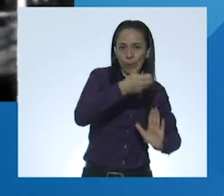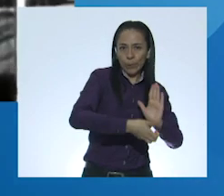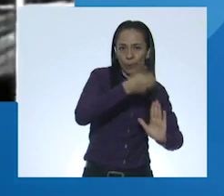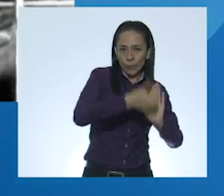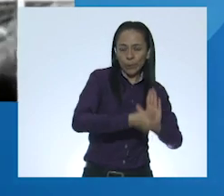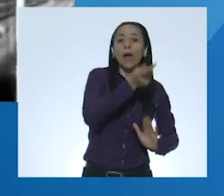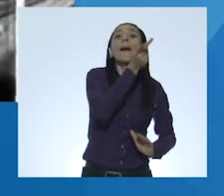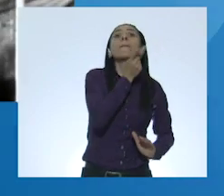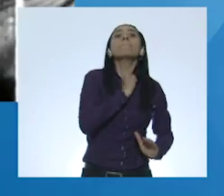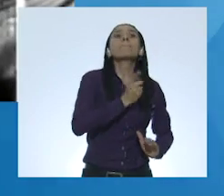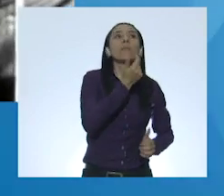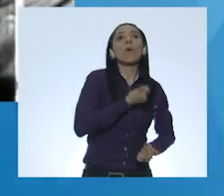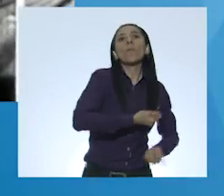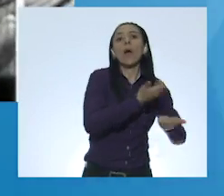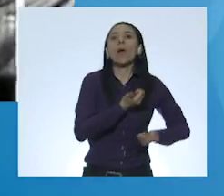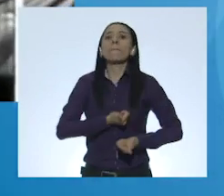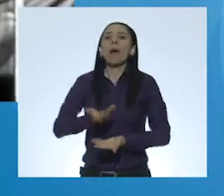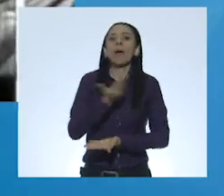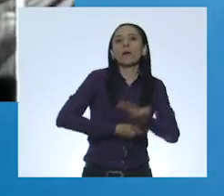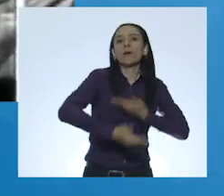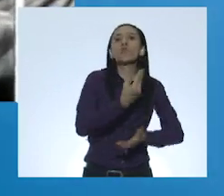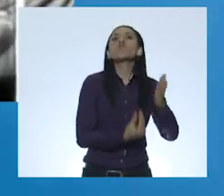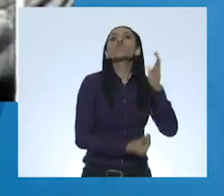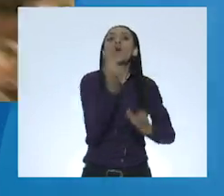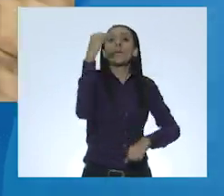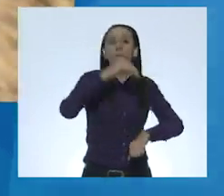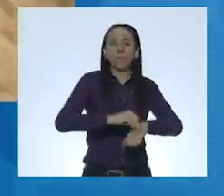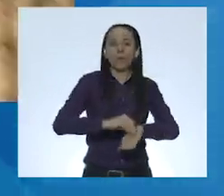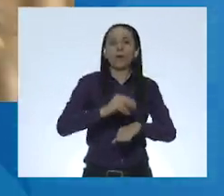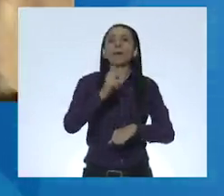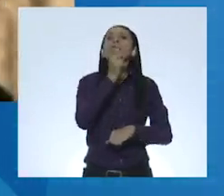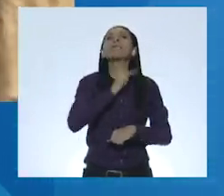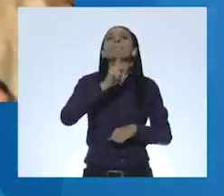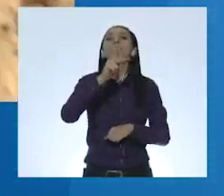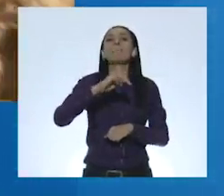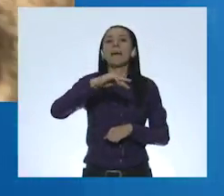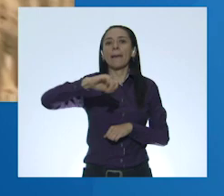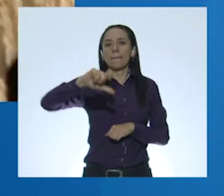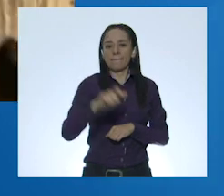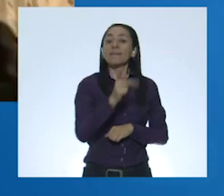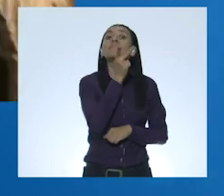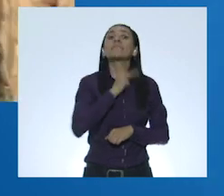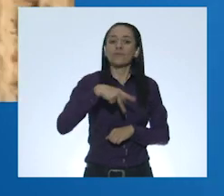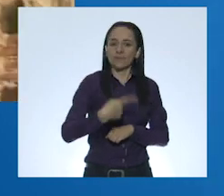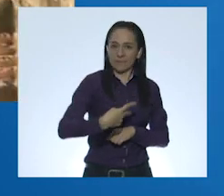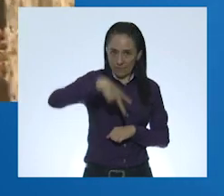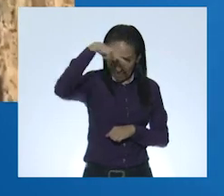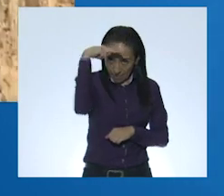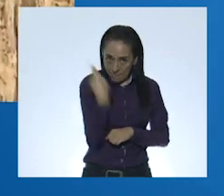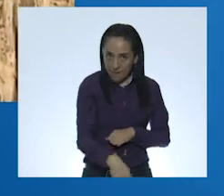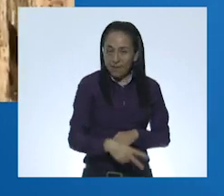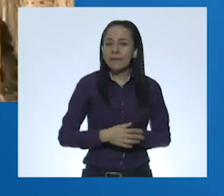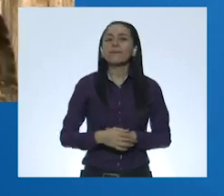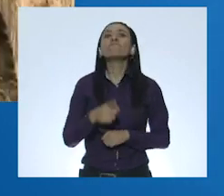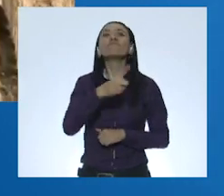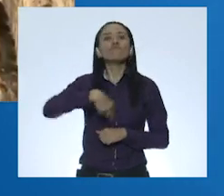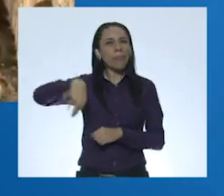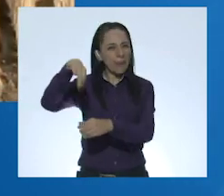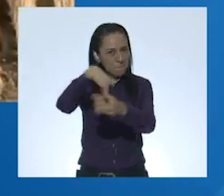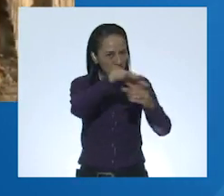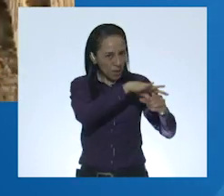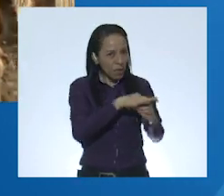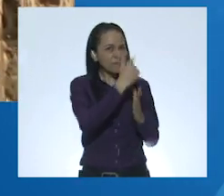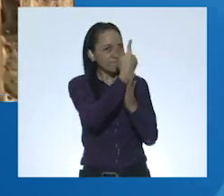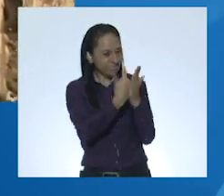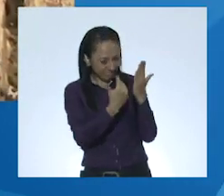hidrocarburo, Petróleos Mexicanos. Muchos de los temas por los que ustedes votaron aún están vigentes y forman